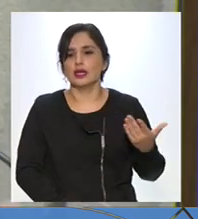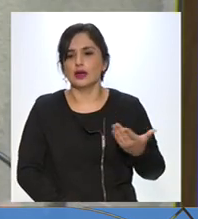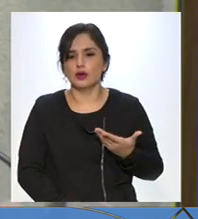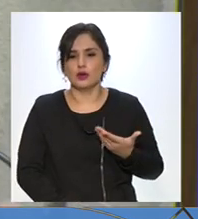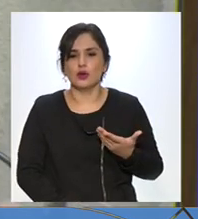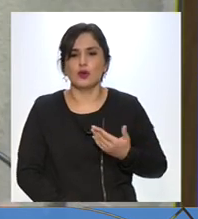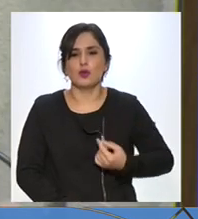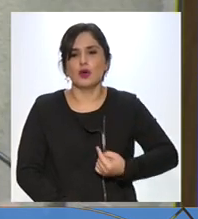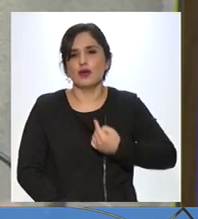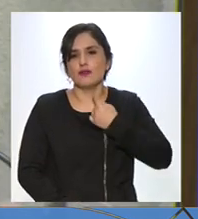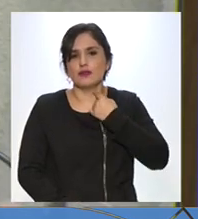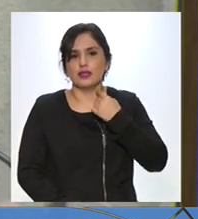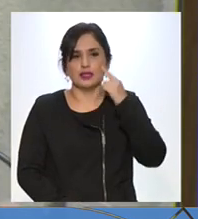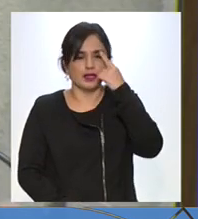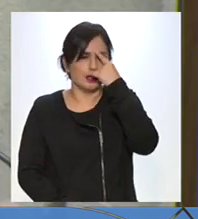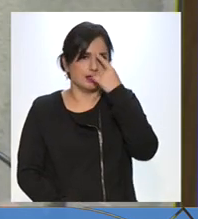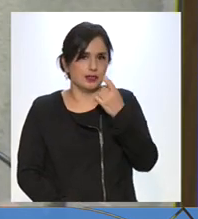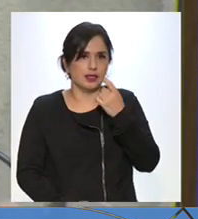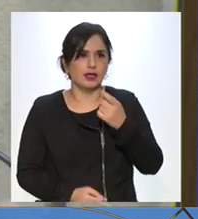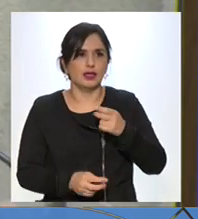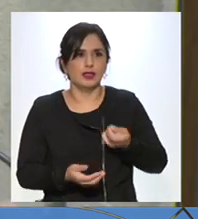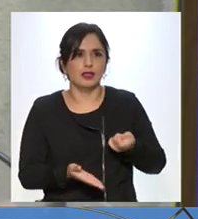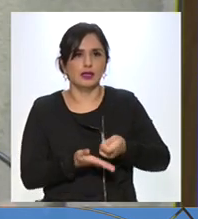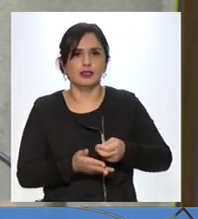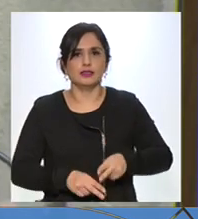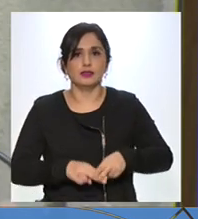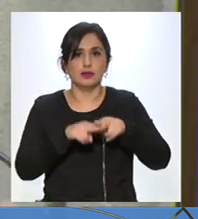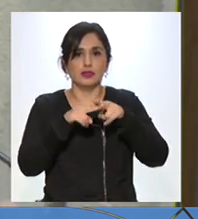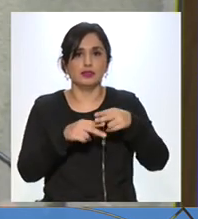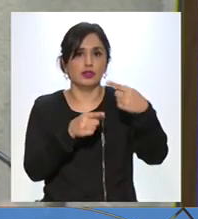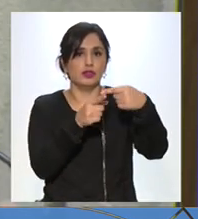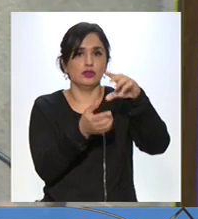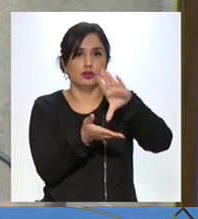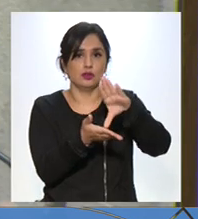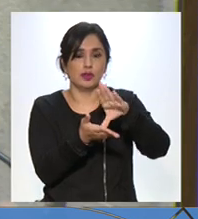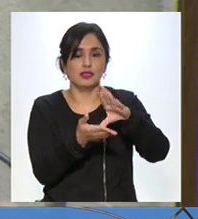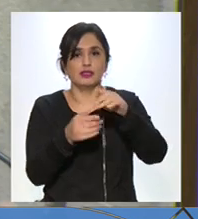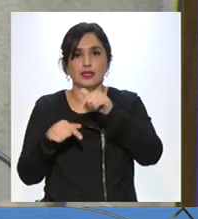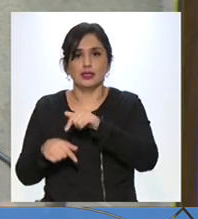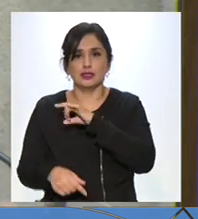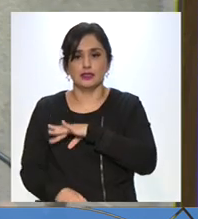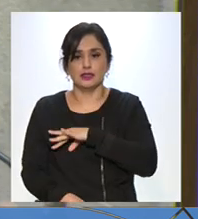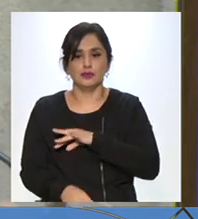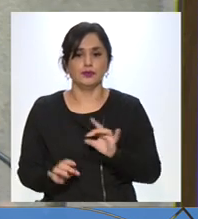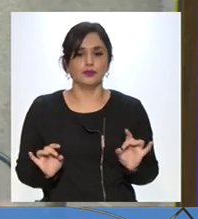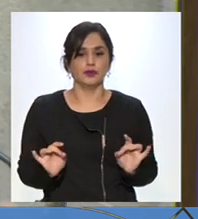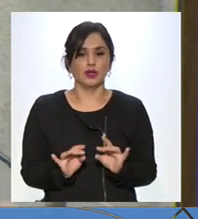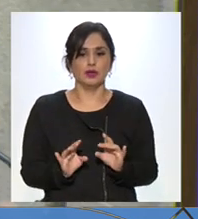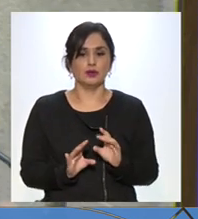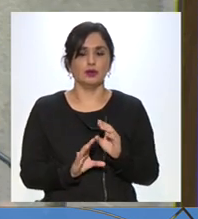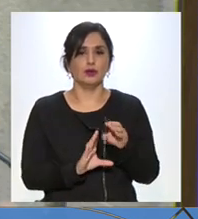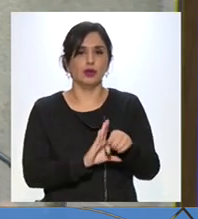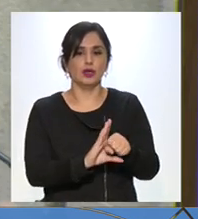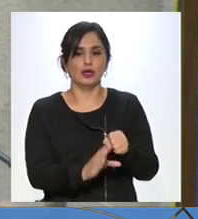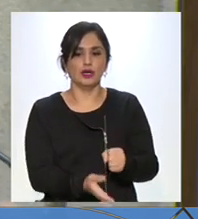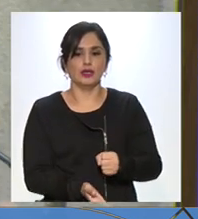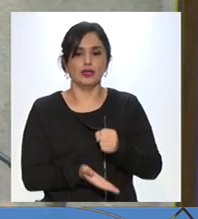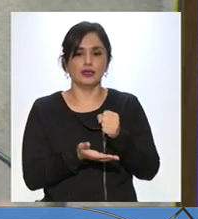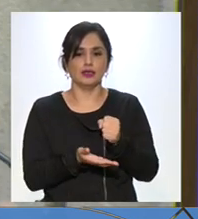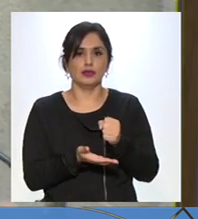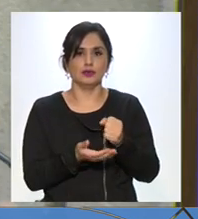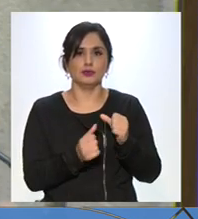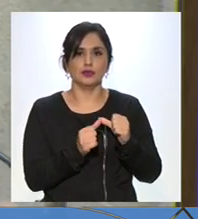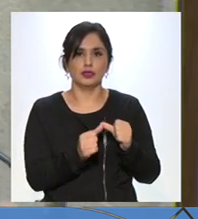vista de la seriedad de las inversiones extranjeras en Chile un eventual retiro en materia de rentas vitalicias,